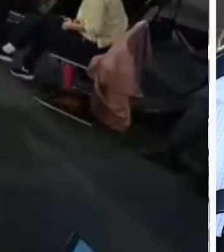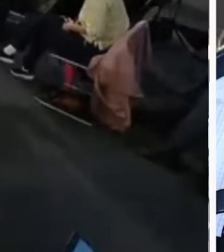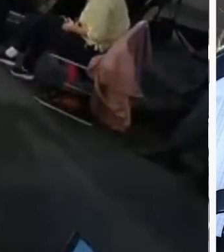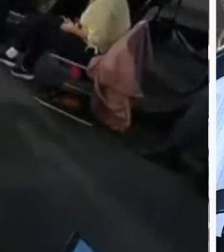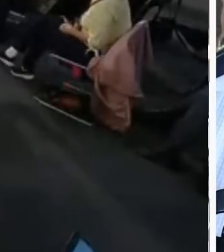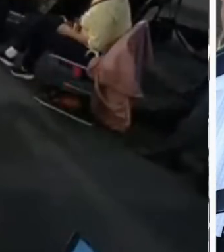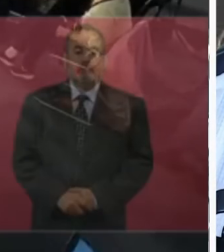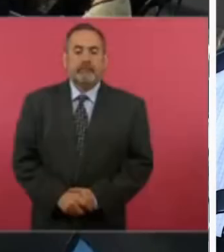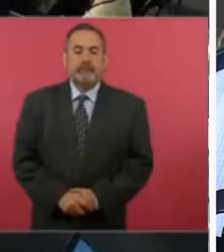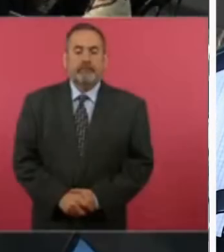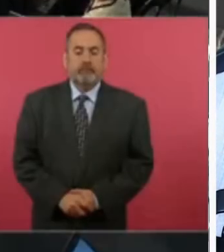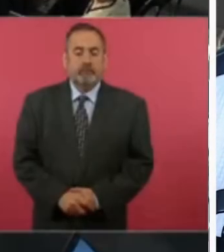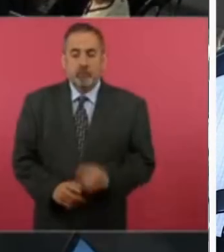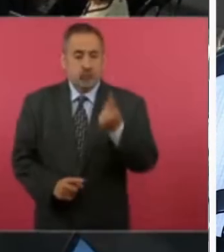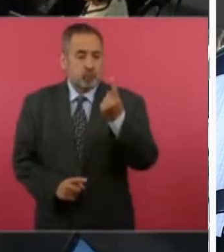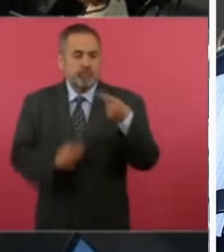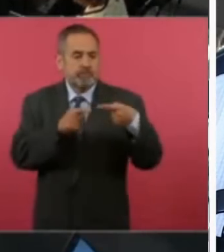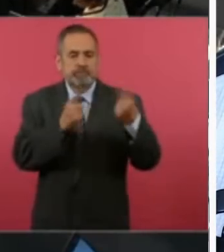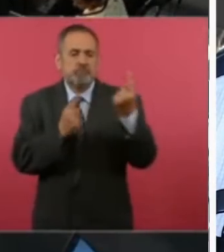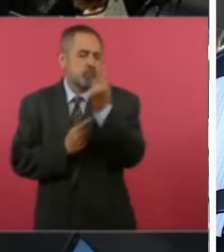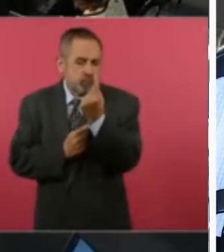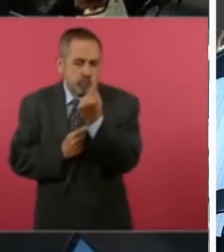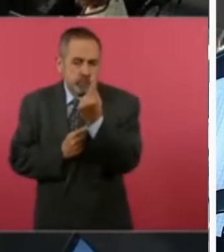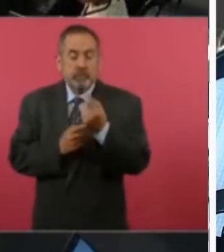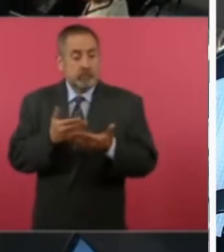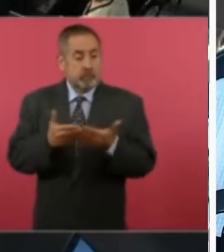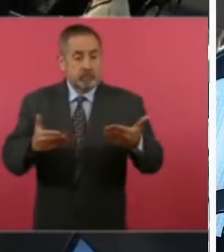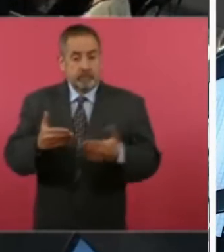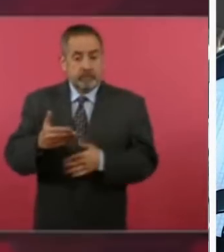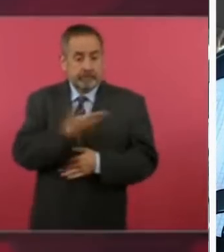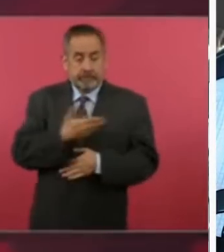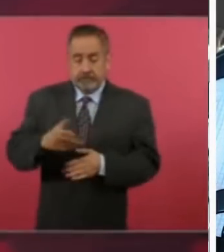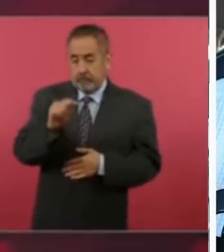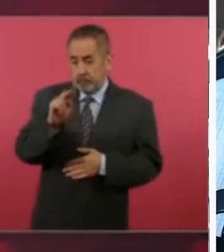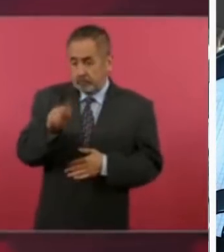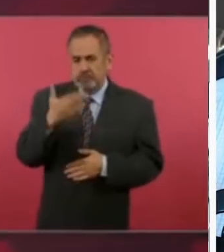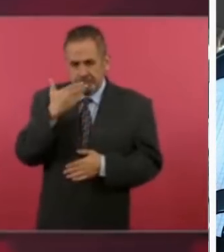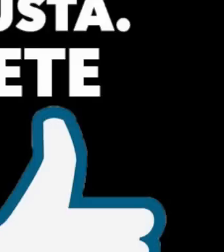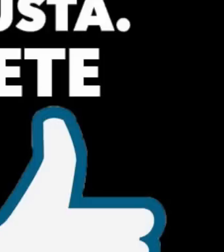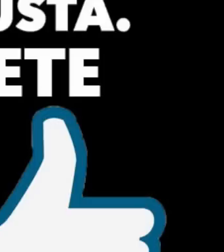bien y ahora igual con el presidente Biden.